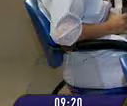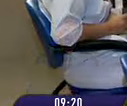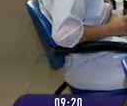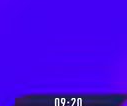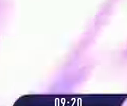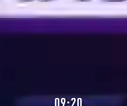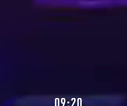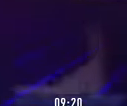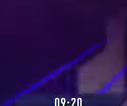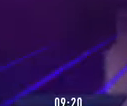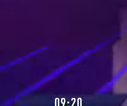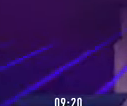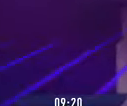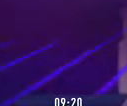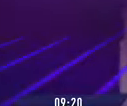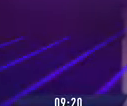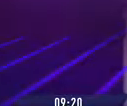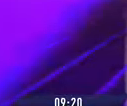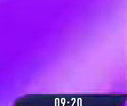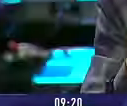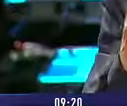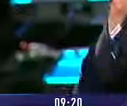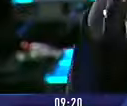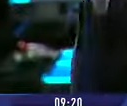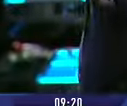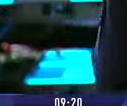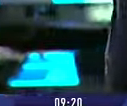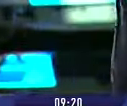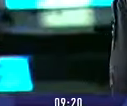Mauricio Sánchez. Después de 4 años fuera de los escenarios,